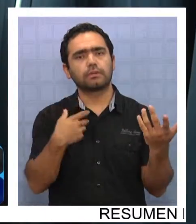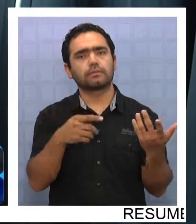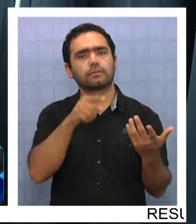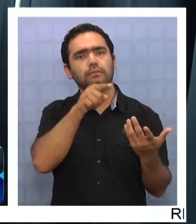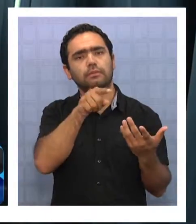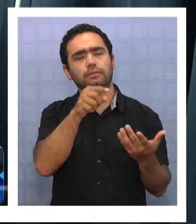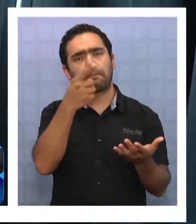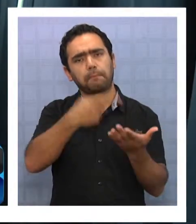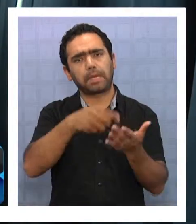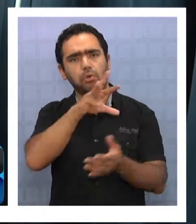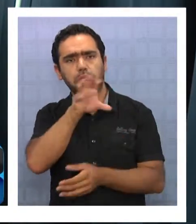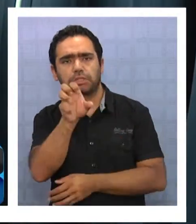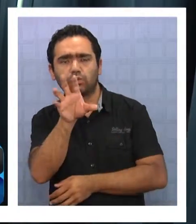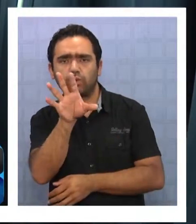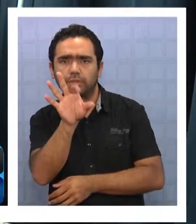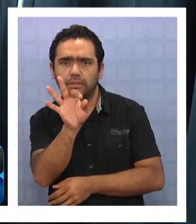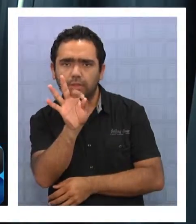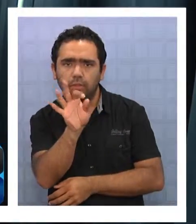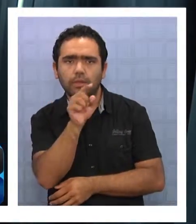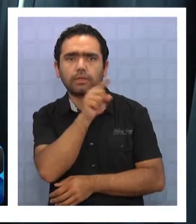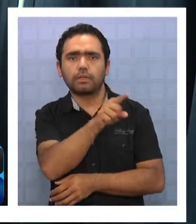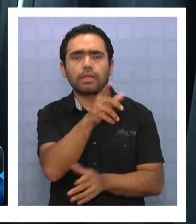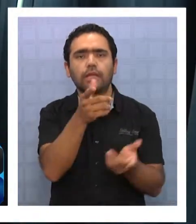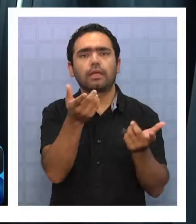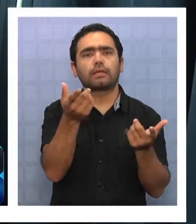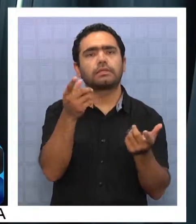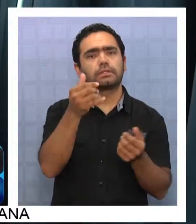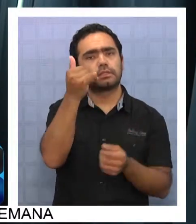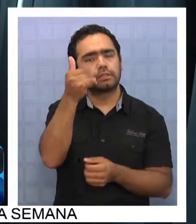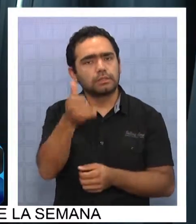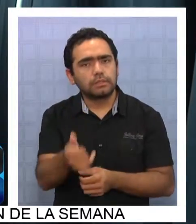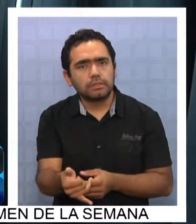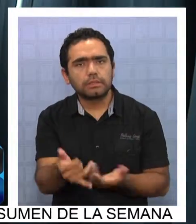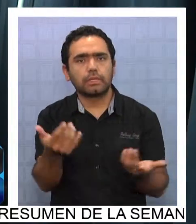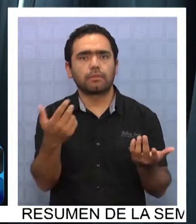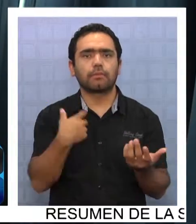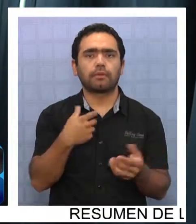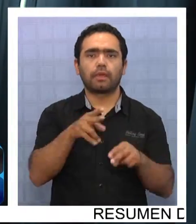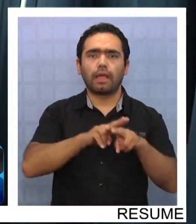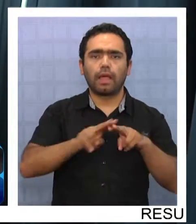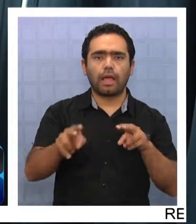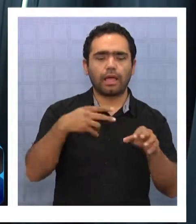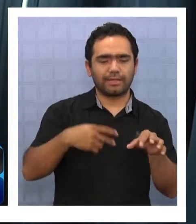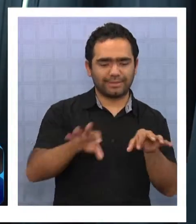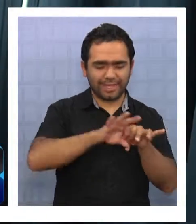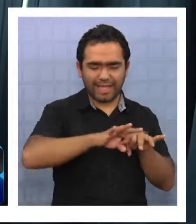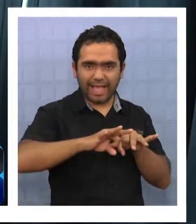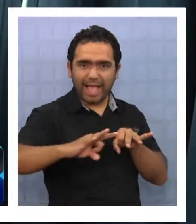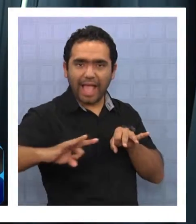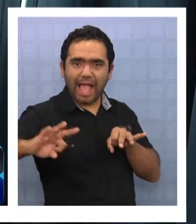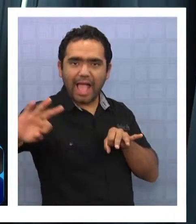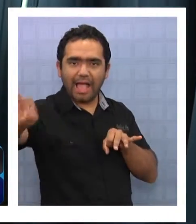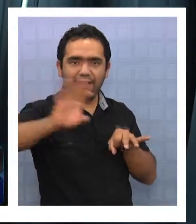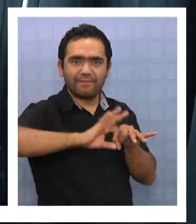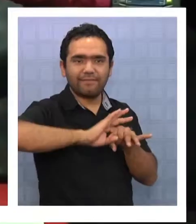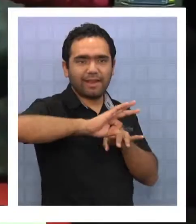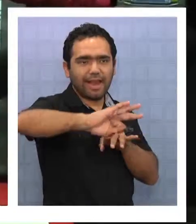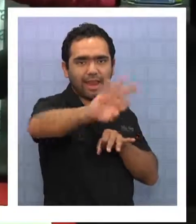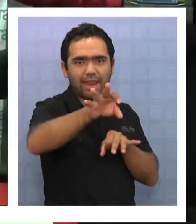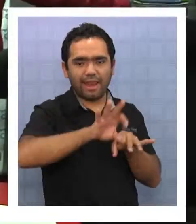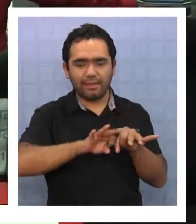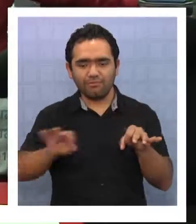estirar a lo menos 5, 6, 8 kilómetros de cable para poder transmitir la parada militar.